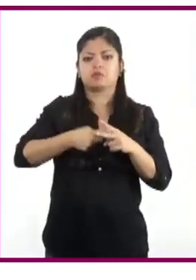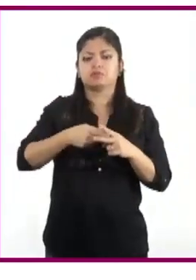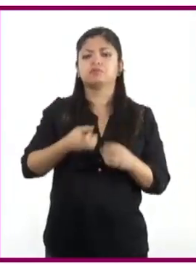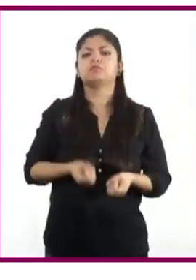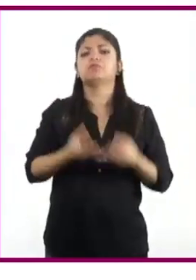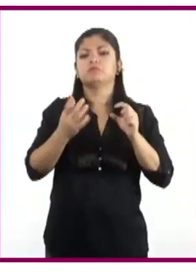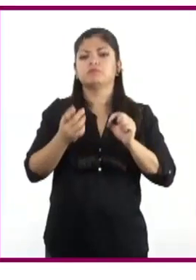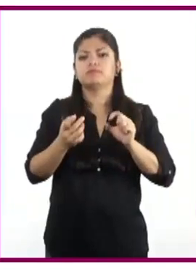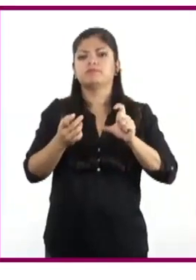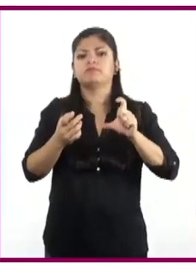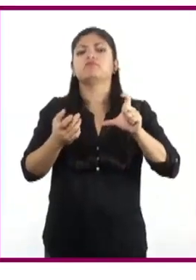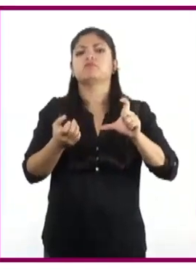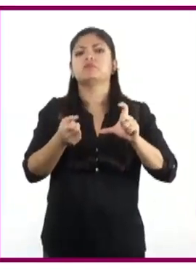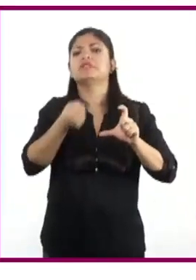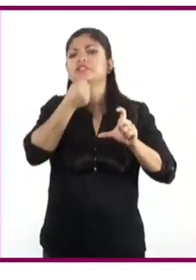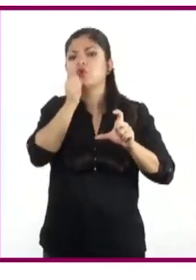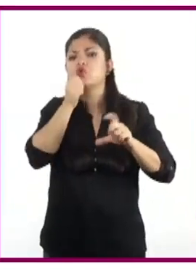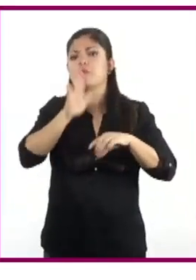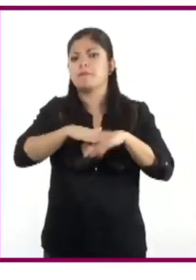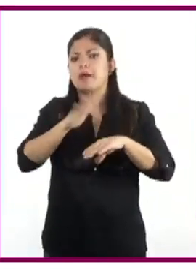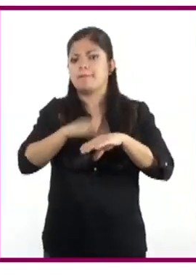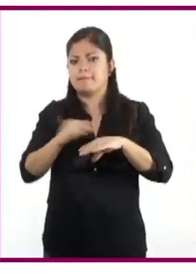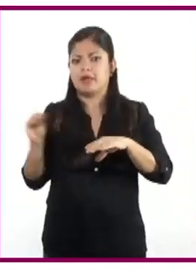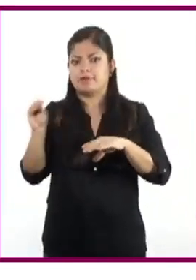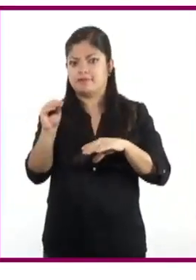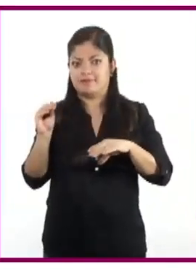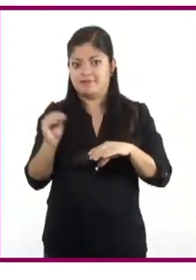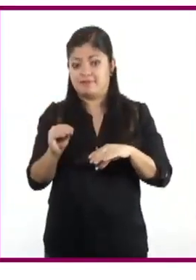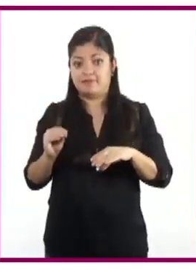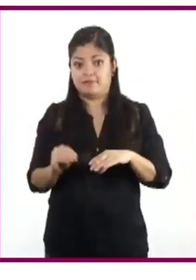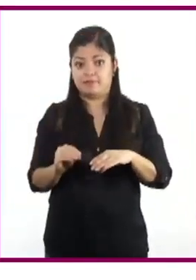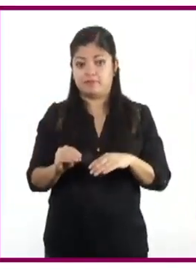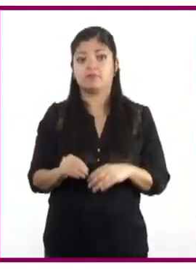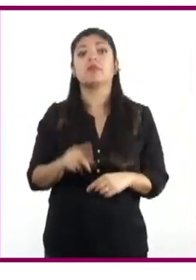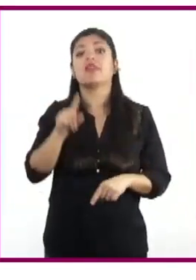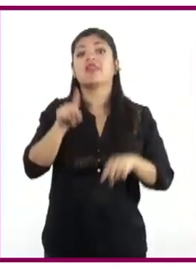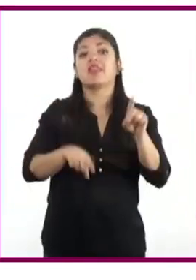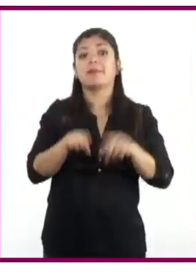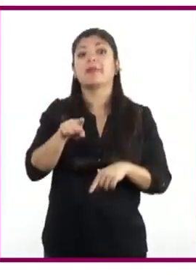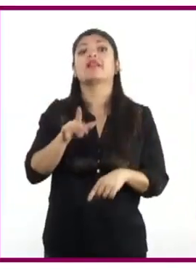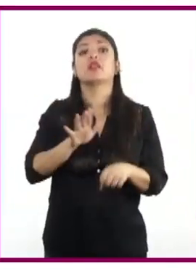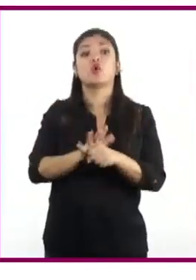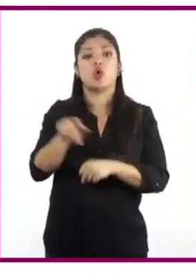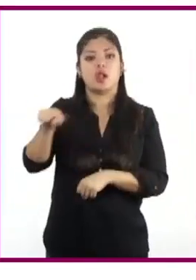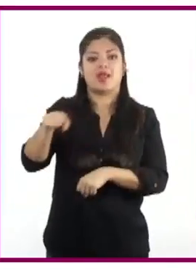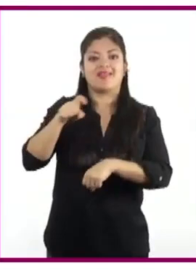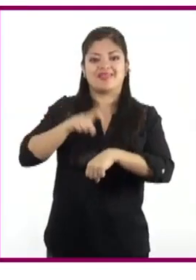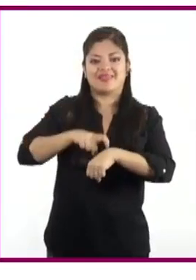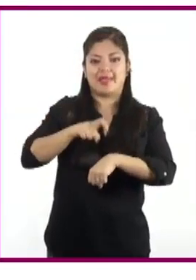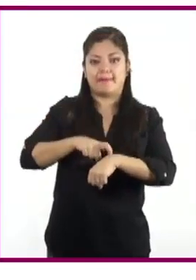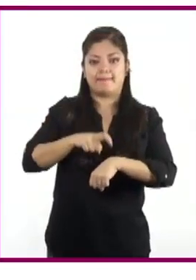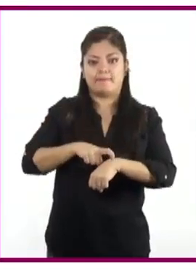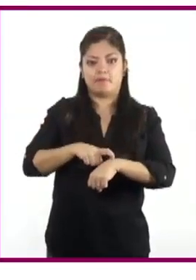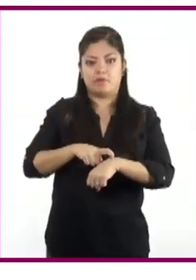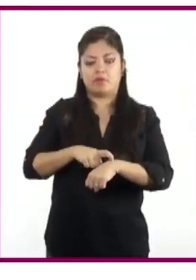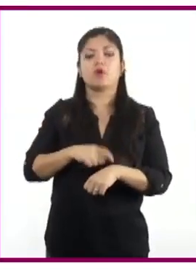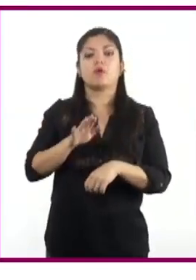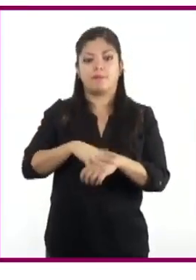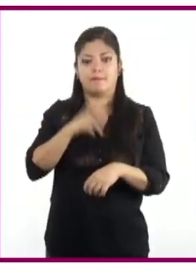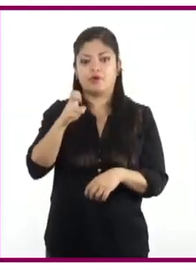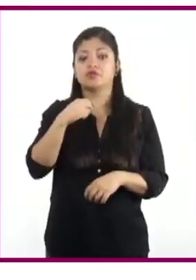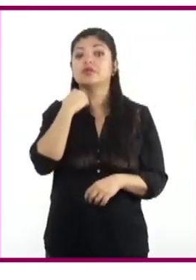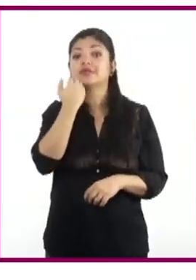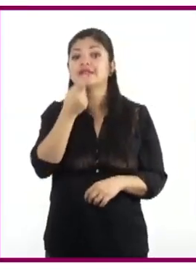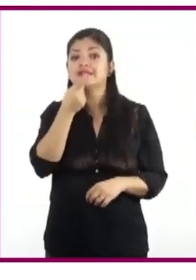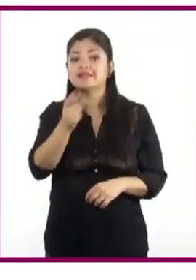altura para los siguientes segundos. Se observa que la altura depende del tiempo, entonces se nombra a